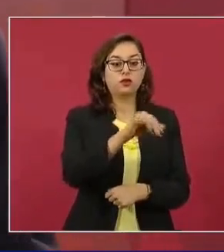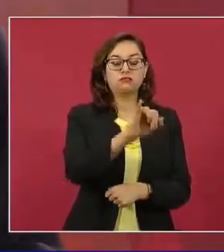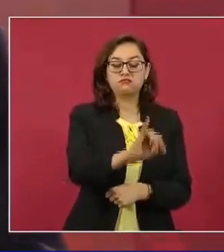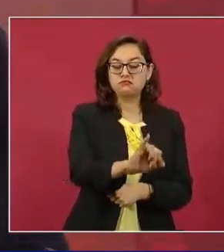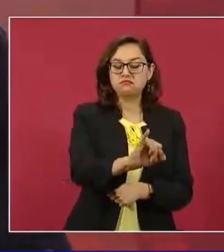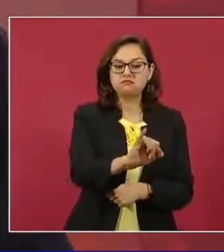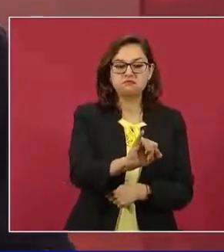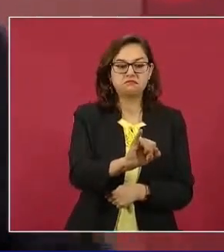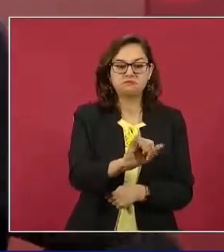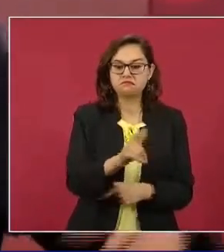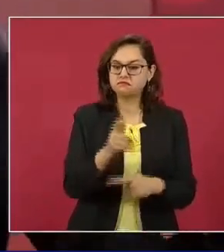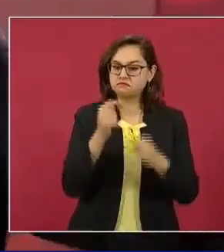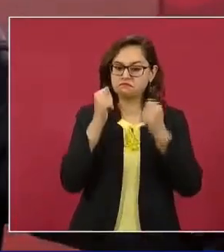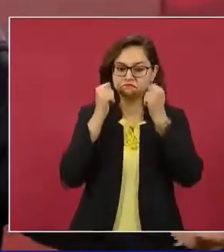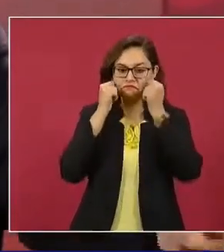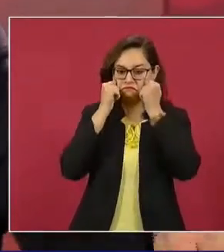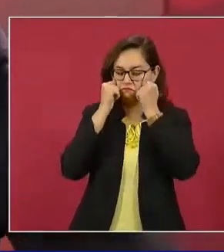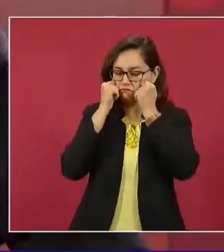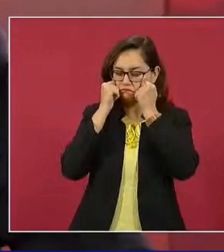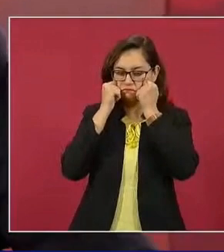Internacional está